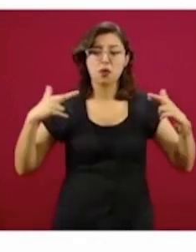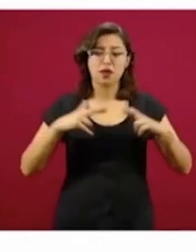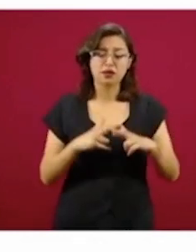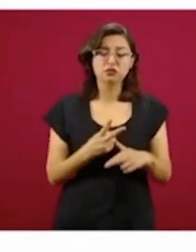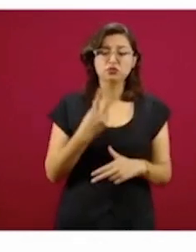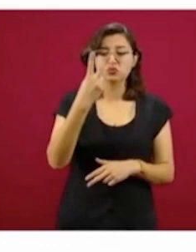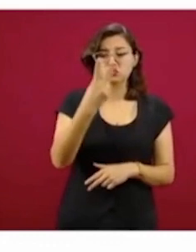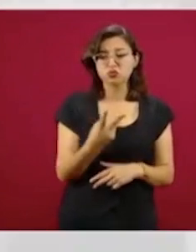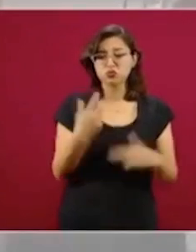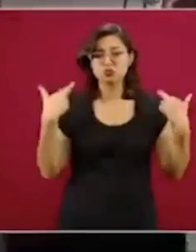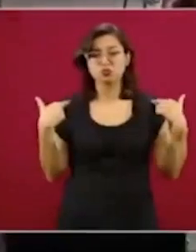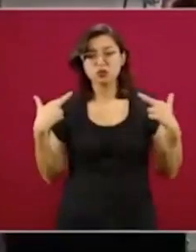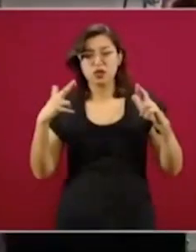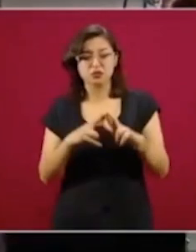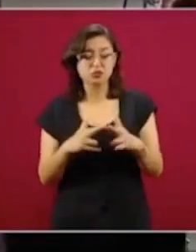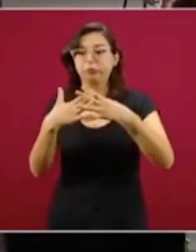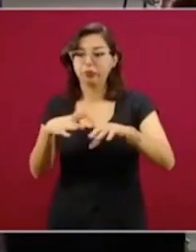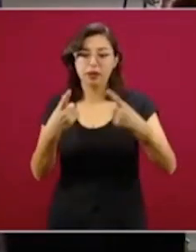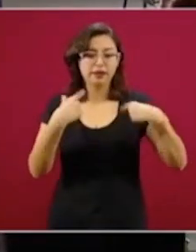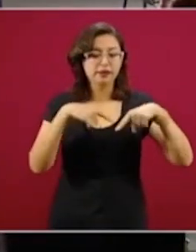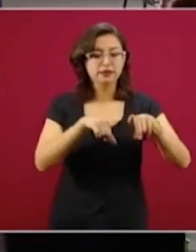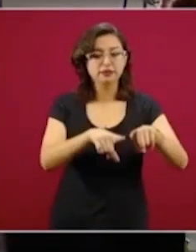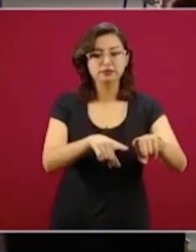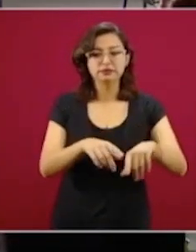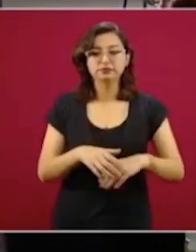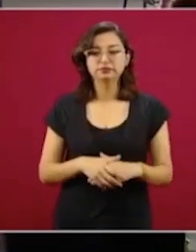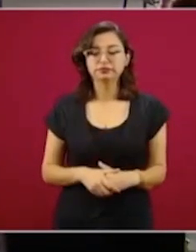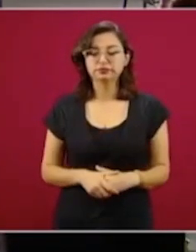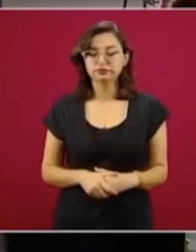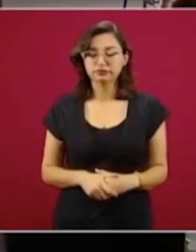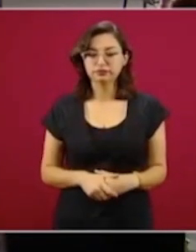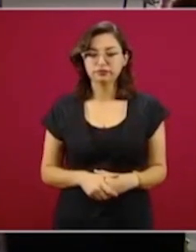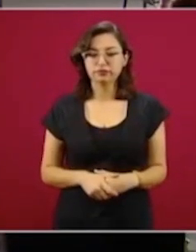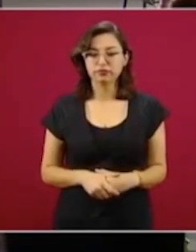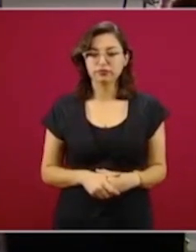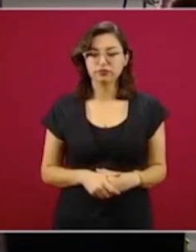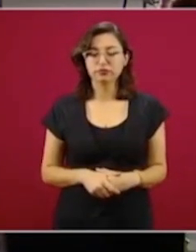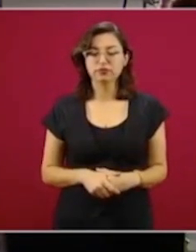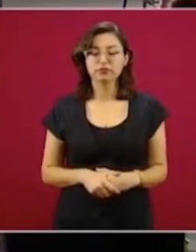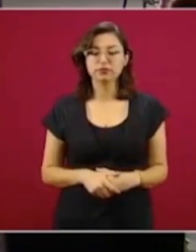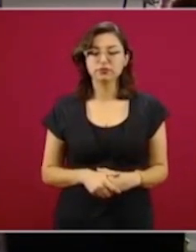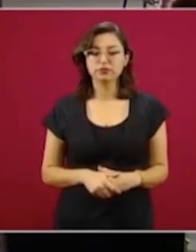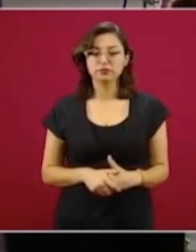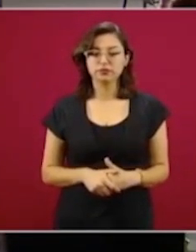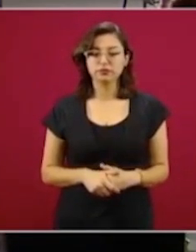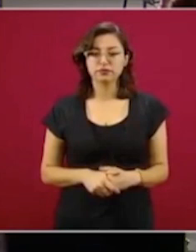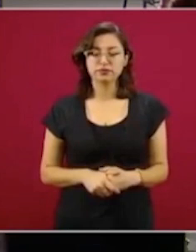dan hasta seis grados estos son los padres de familia